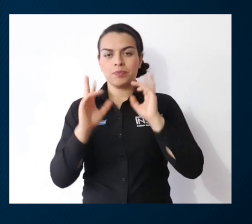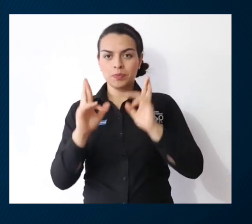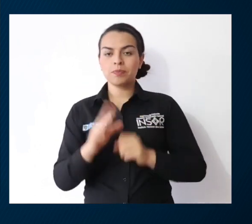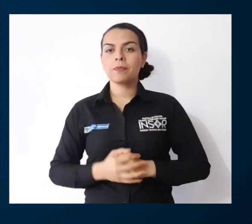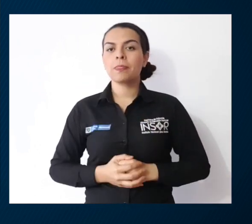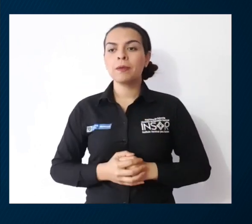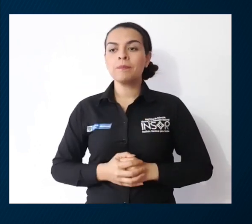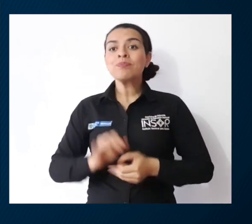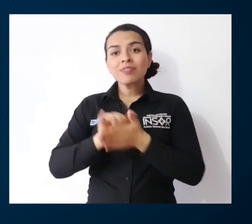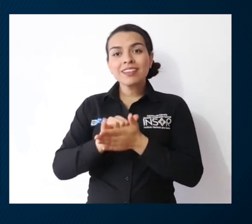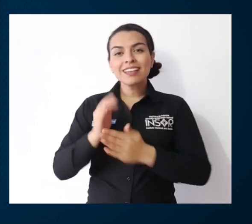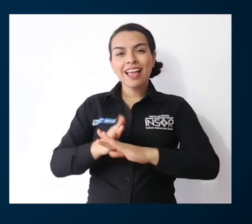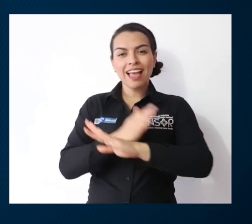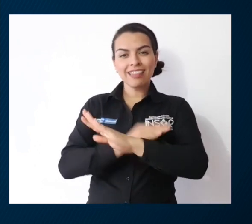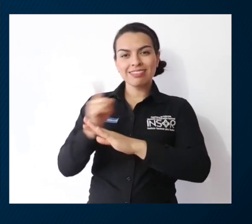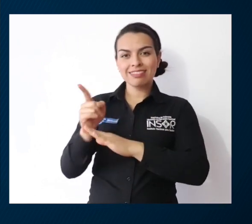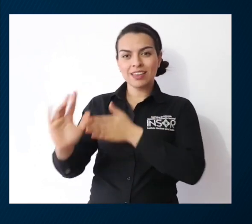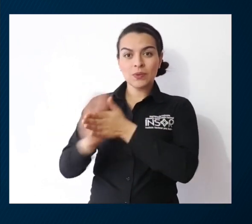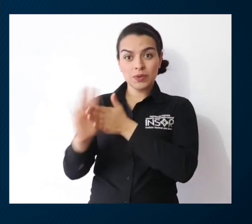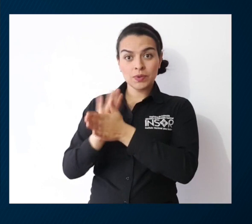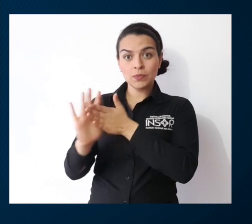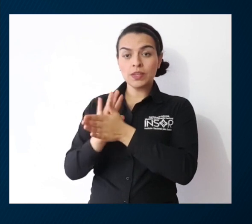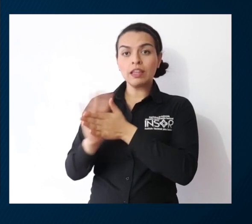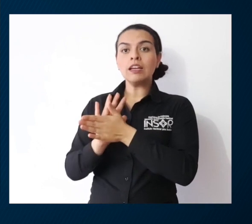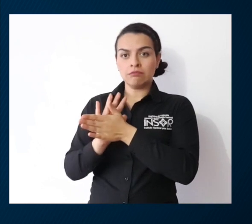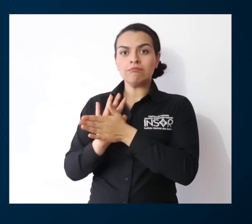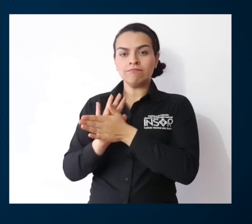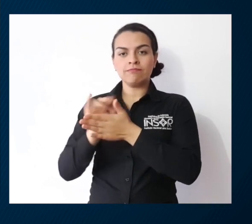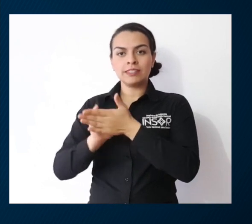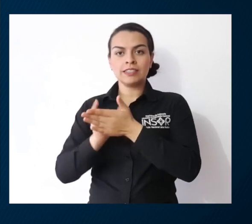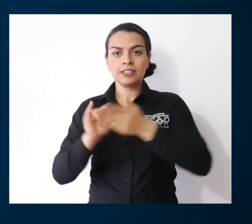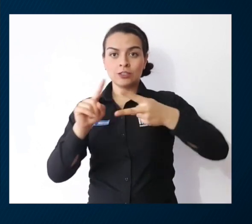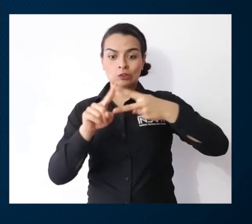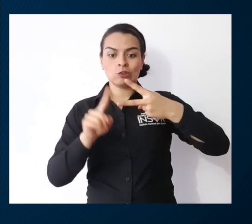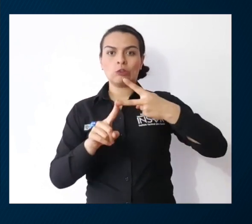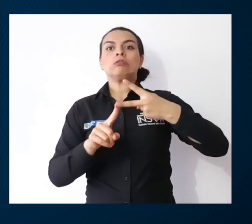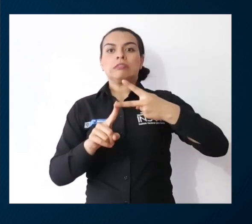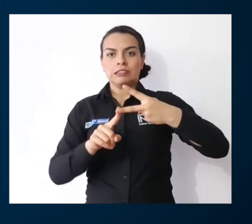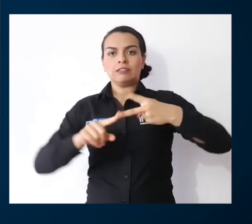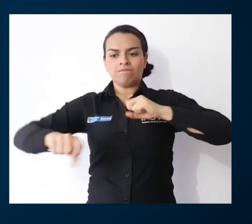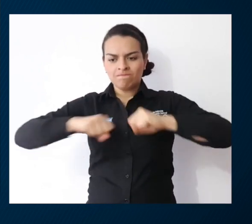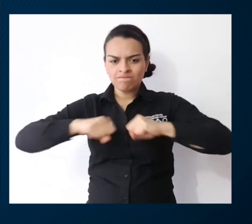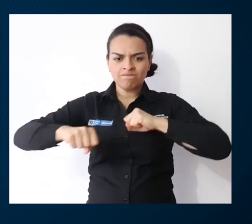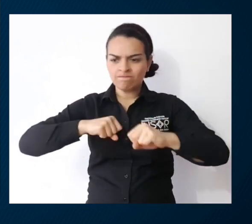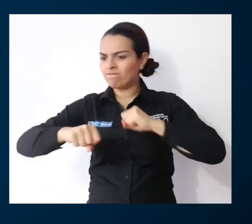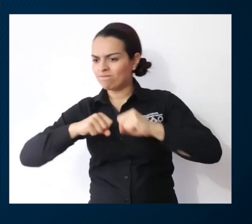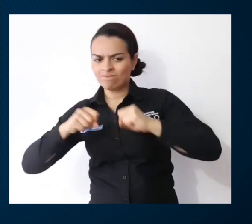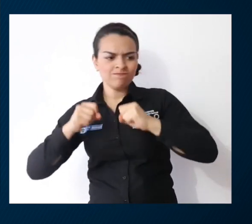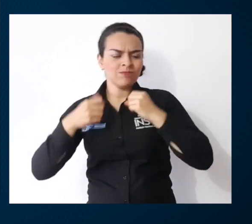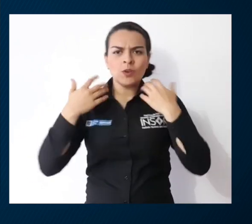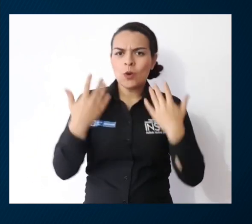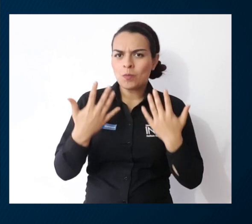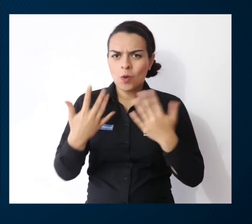acabamos de escuchar, que son estos dos actores que le han puesto el pecho directamente